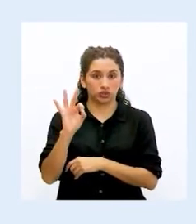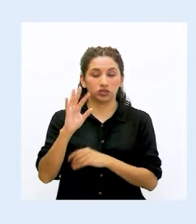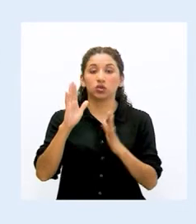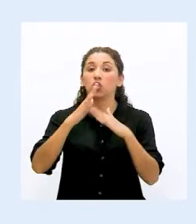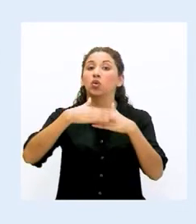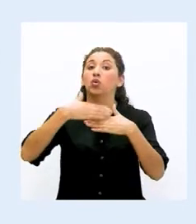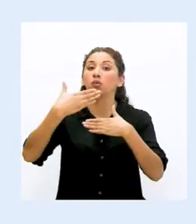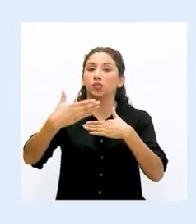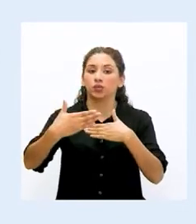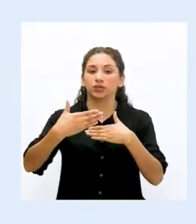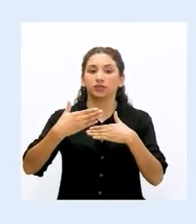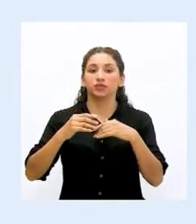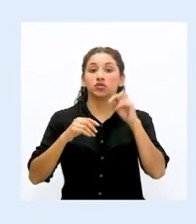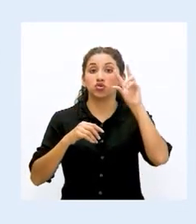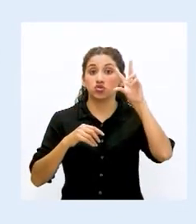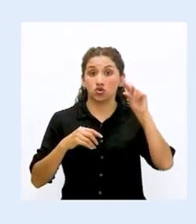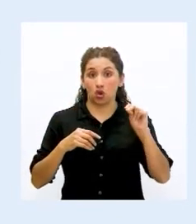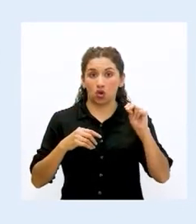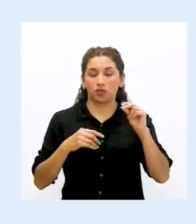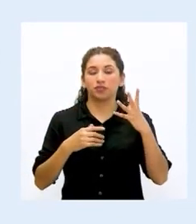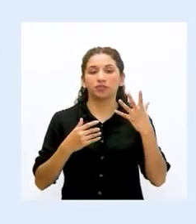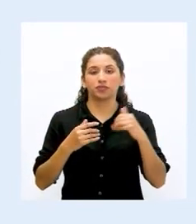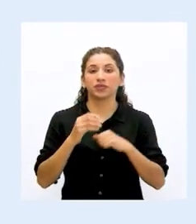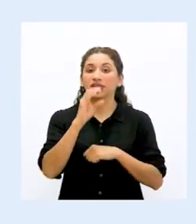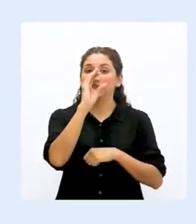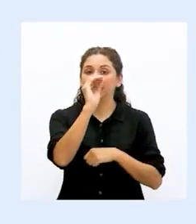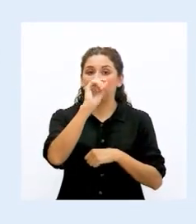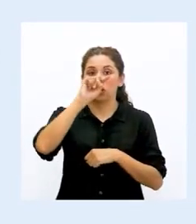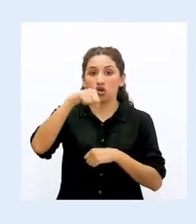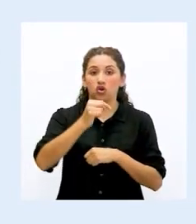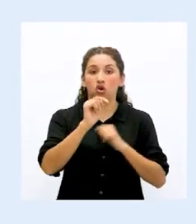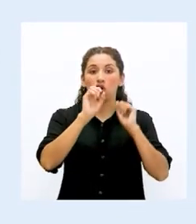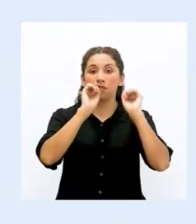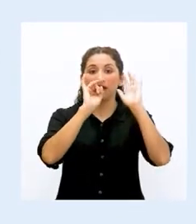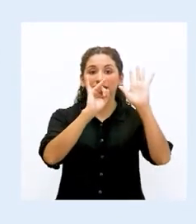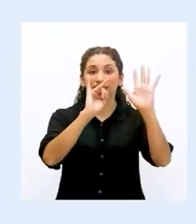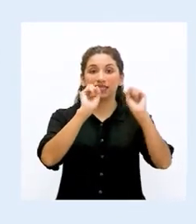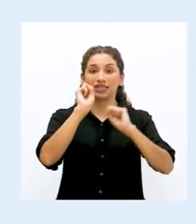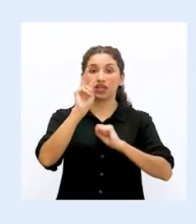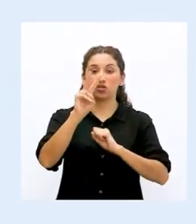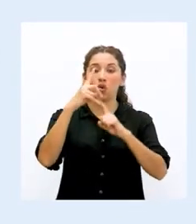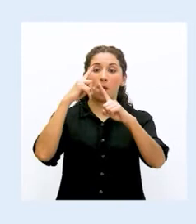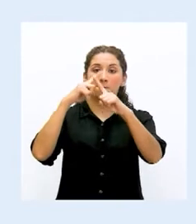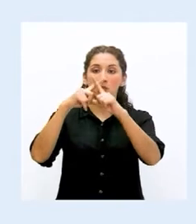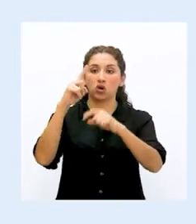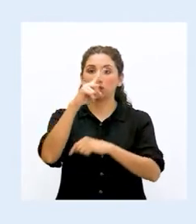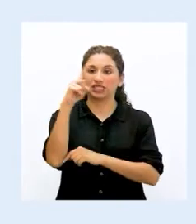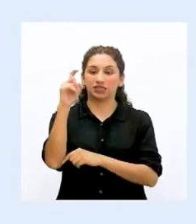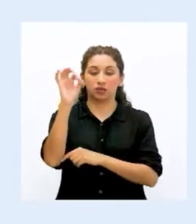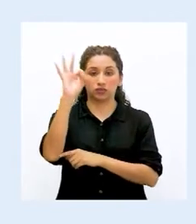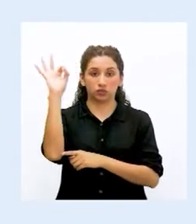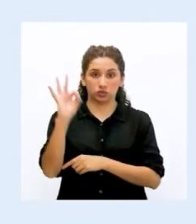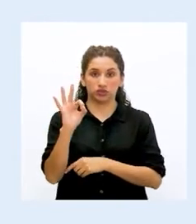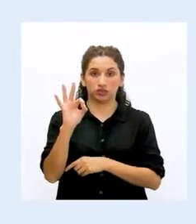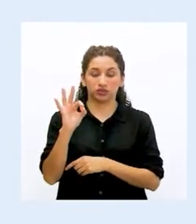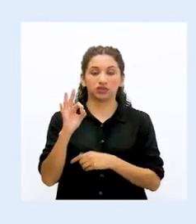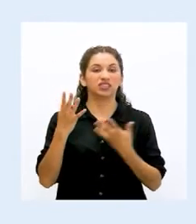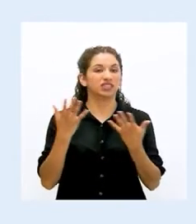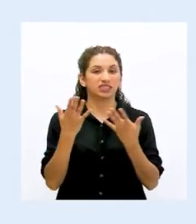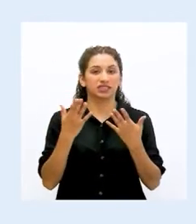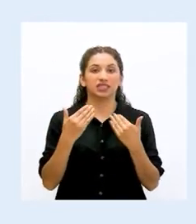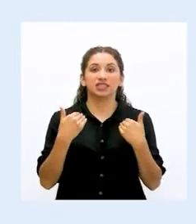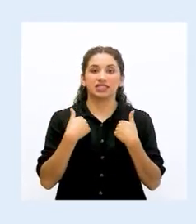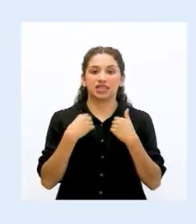Luego, para la opción no, multiplicamos 0,72 por 100% y se obtiene